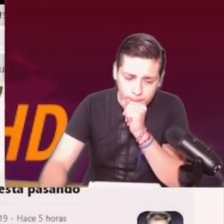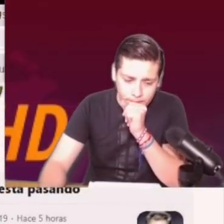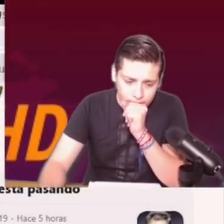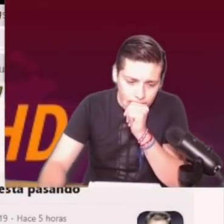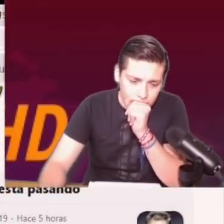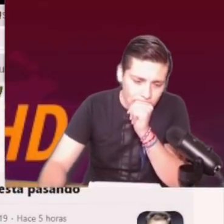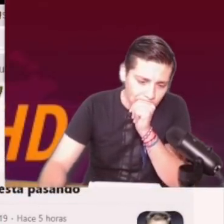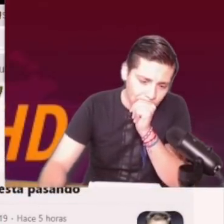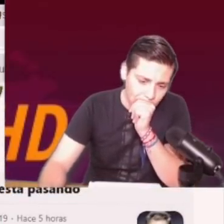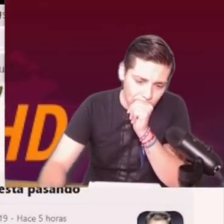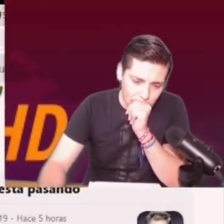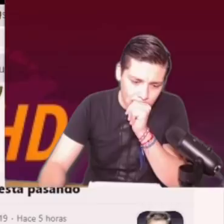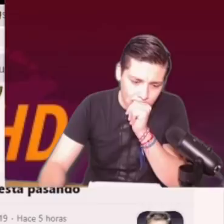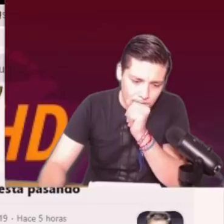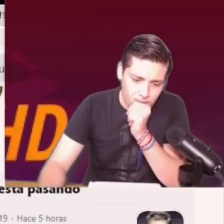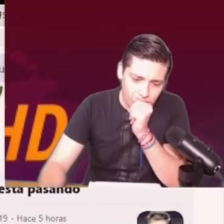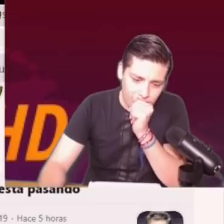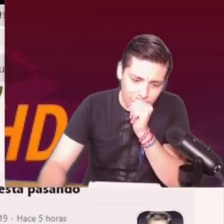Guanajuato.